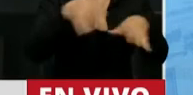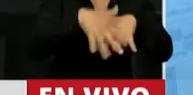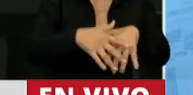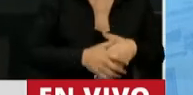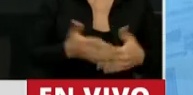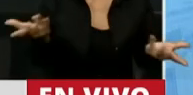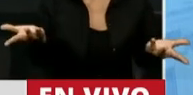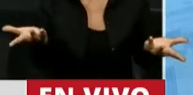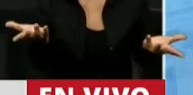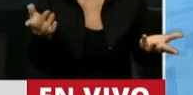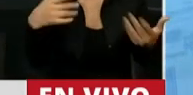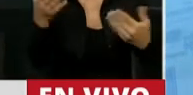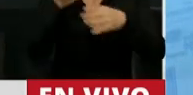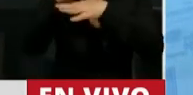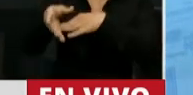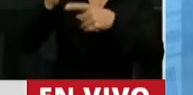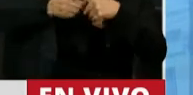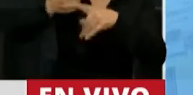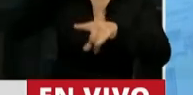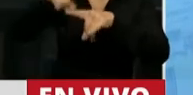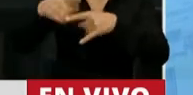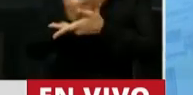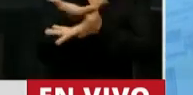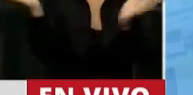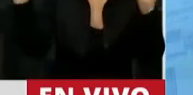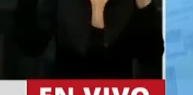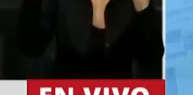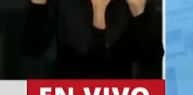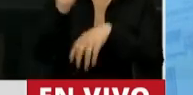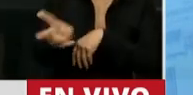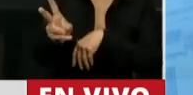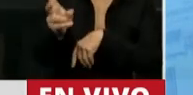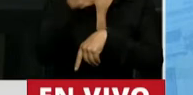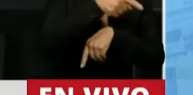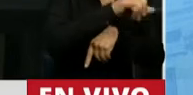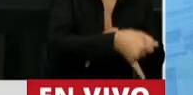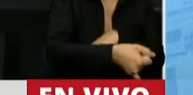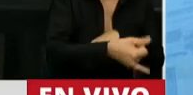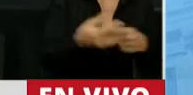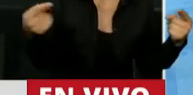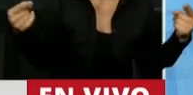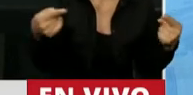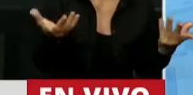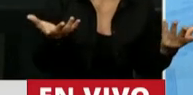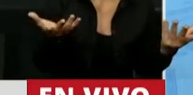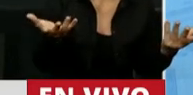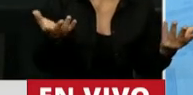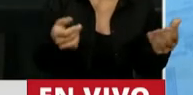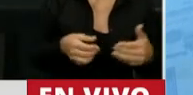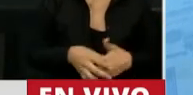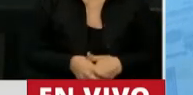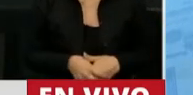de ingreso a espectáculos deportivos y artísticos de alcance masivo no alcanza cuando se trata de este velatorio.